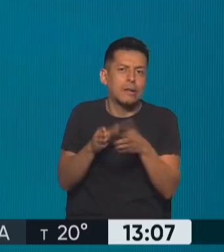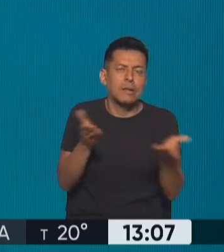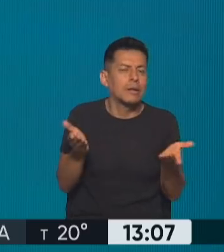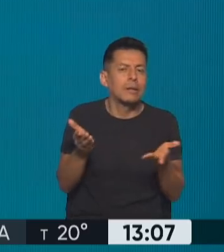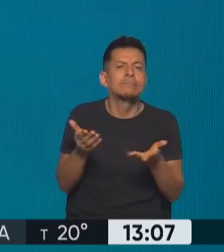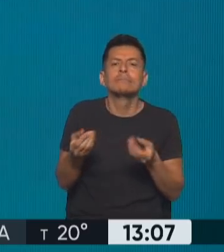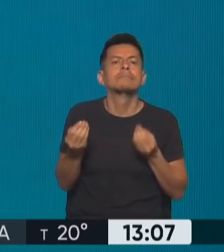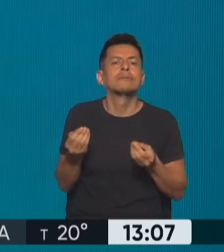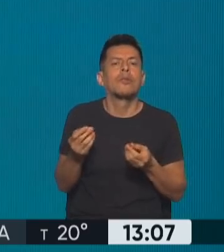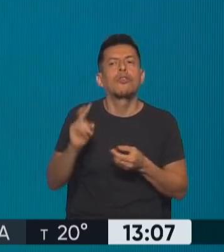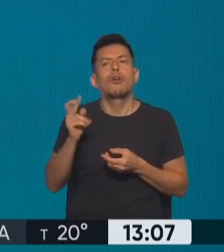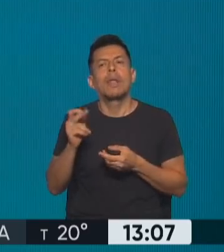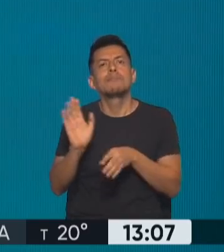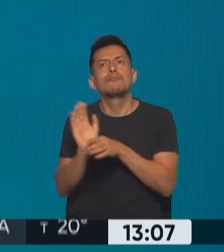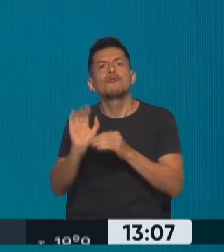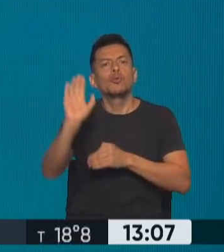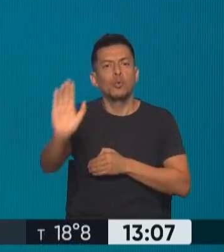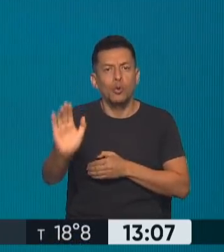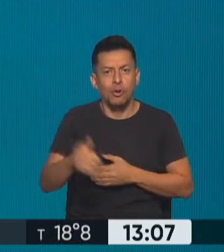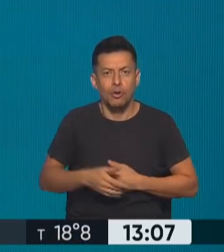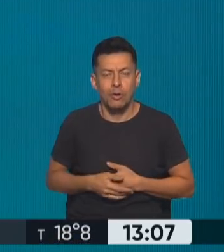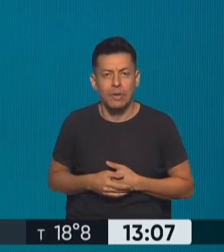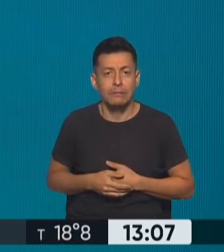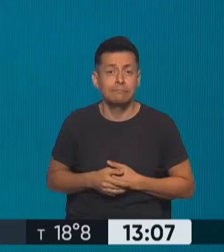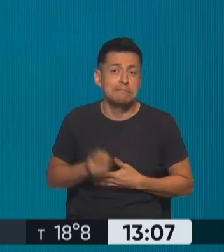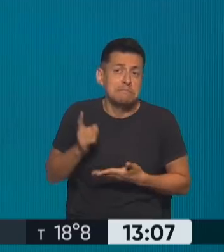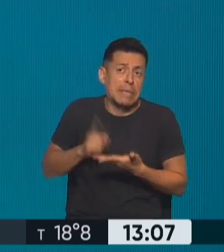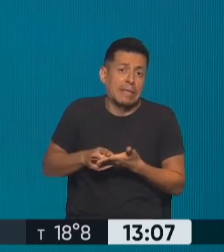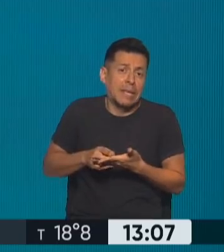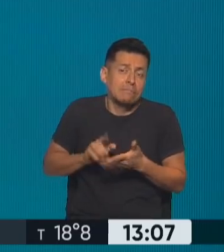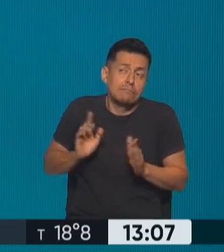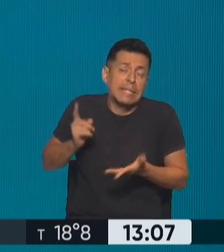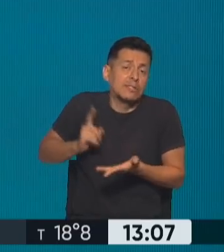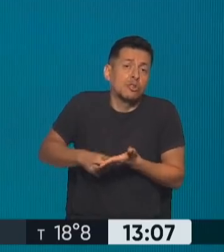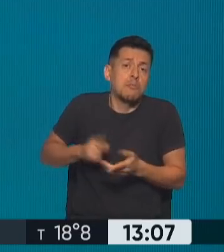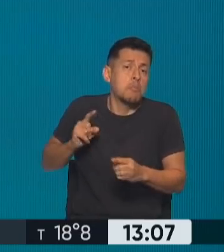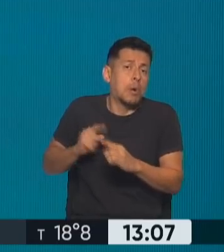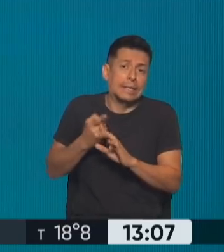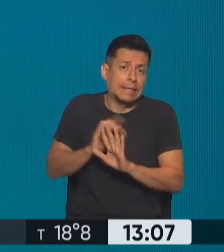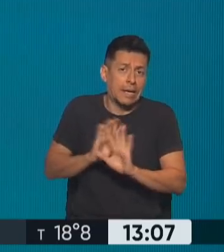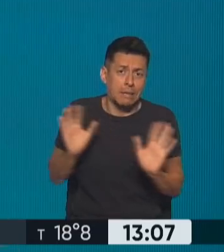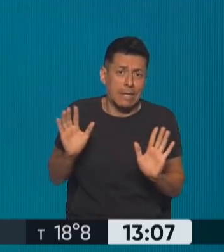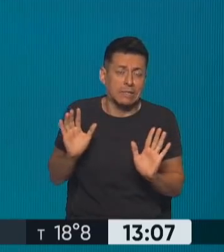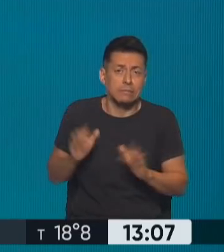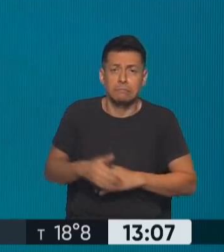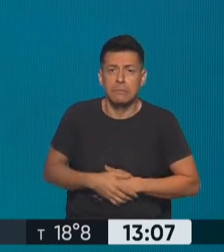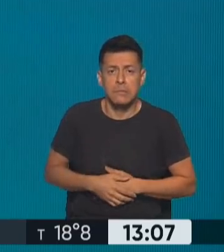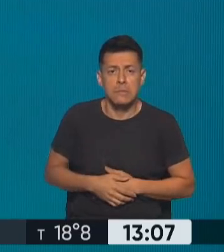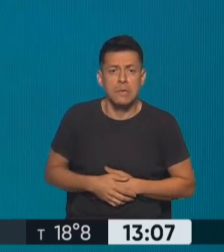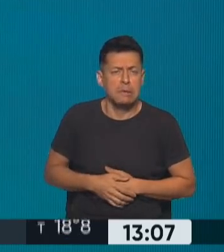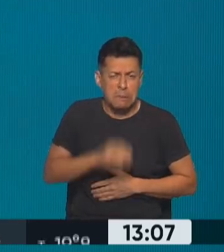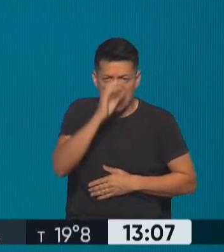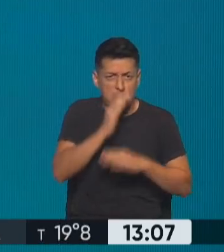las operaciones de dólar futuro. Una medida de carácter político, una decisión de carácter político que jamás podía haber